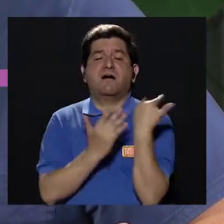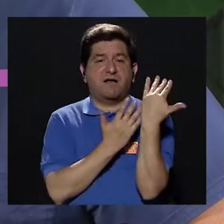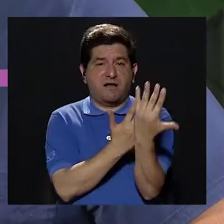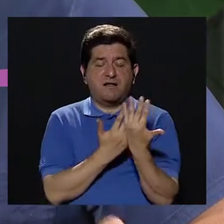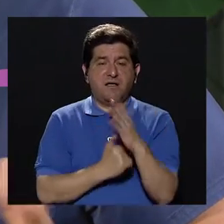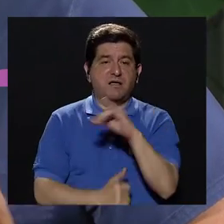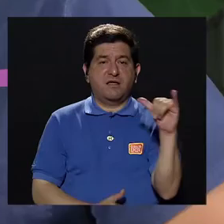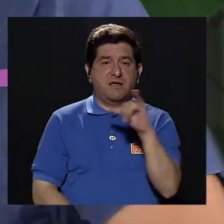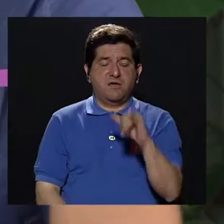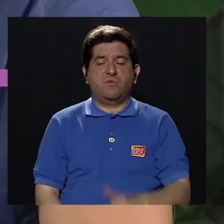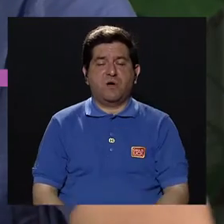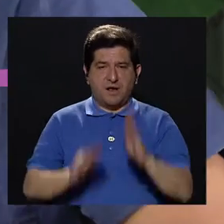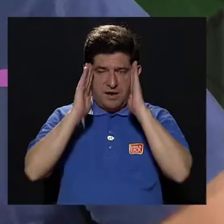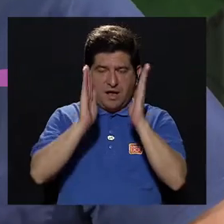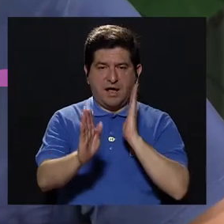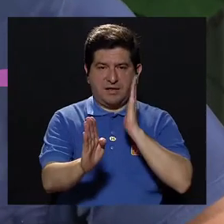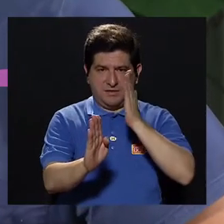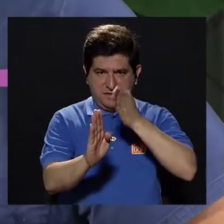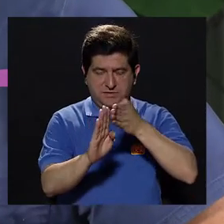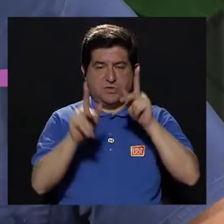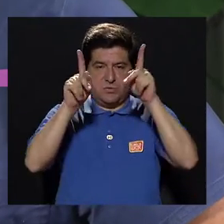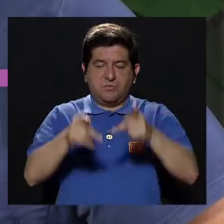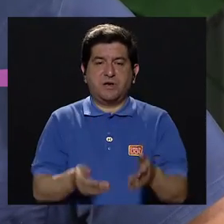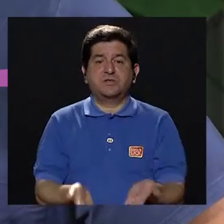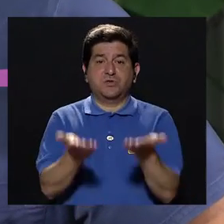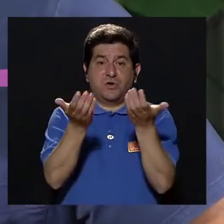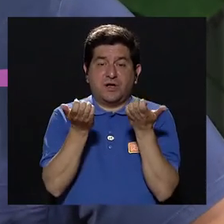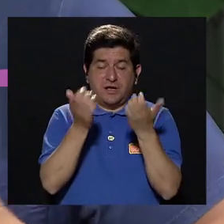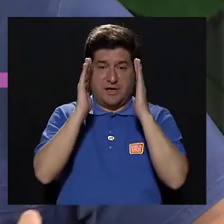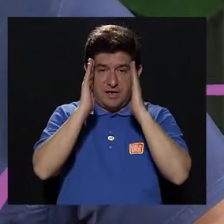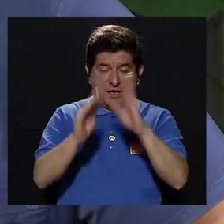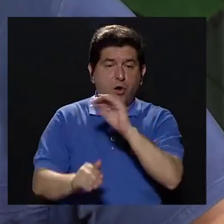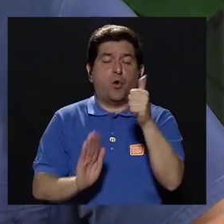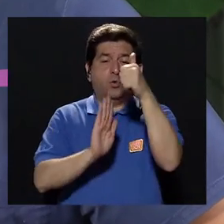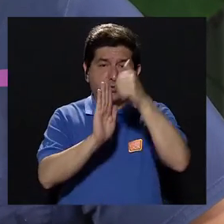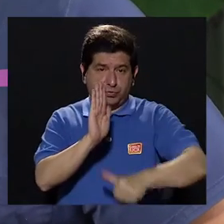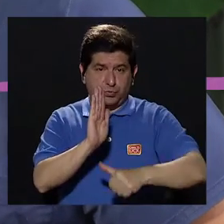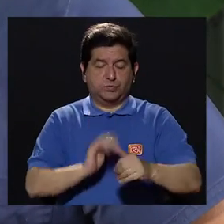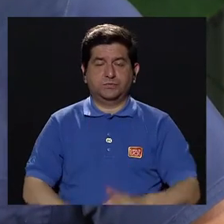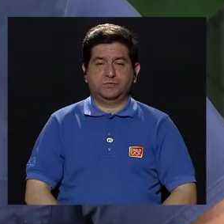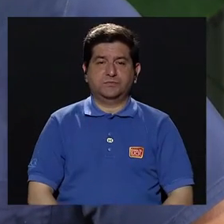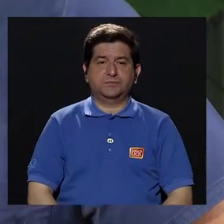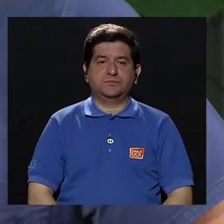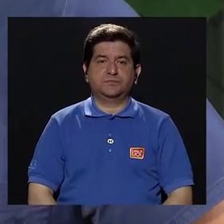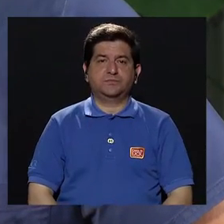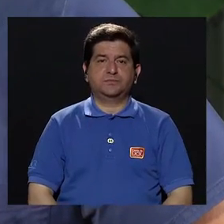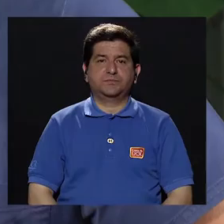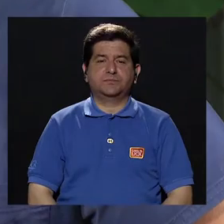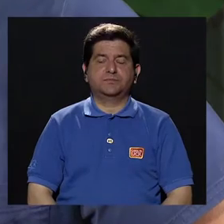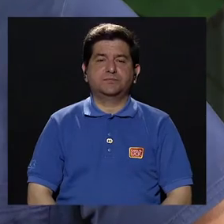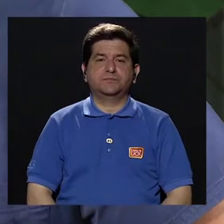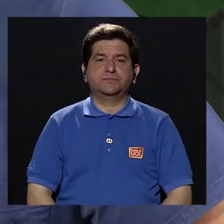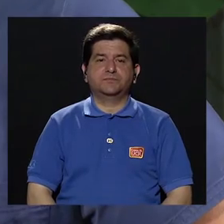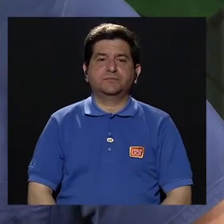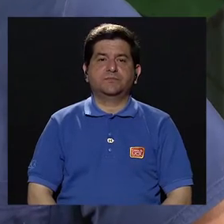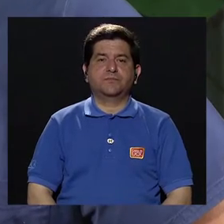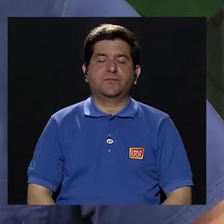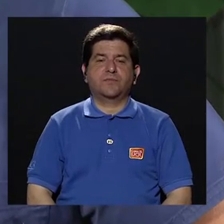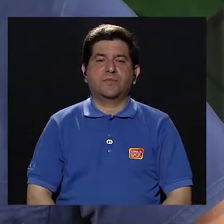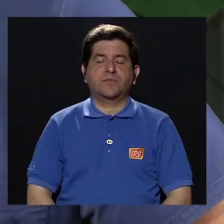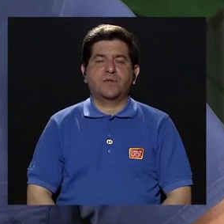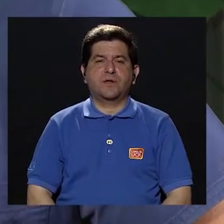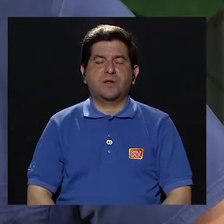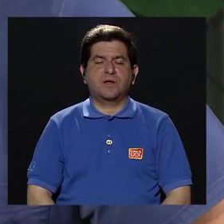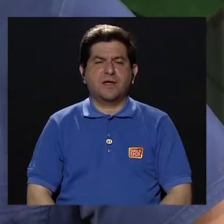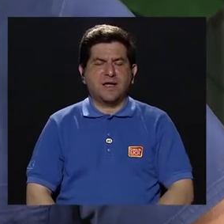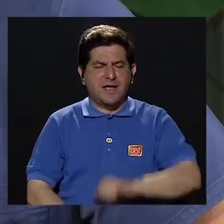espera, sino la atención directa de alguien que está esperando por una atención, una cirugía. Sí, Andrés, y bueno, al